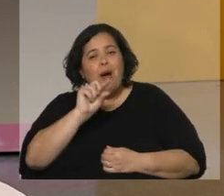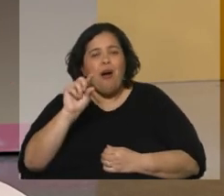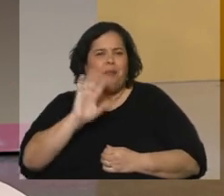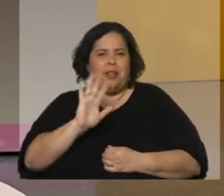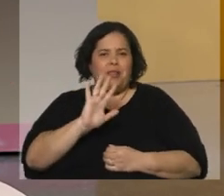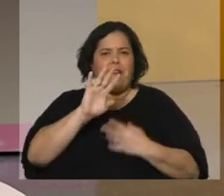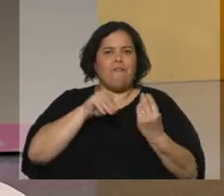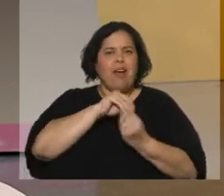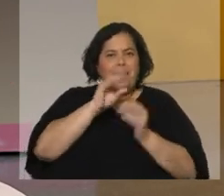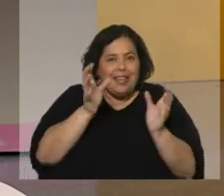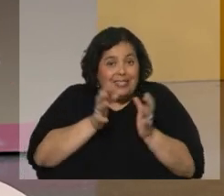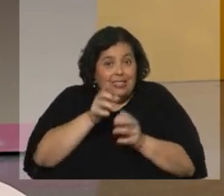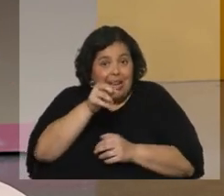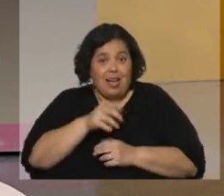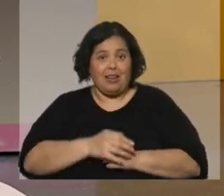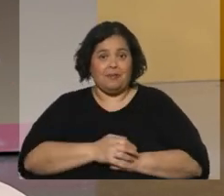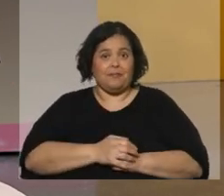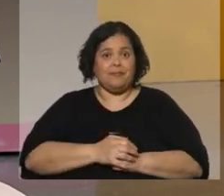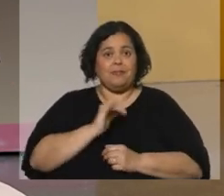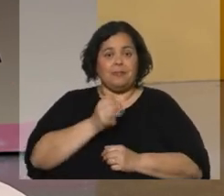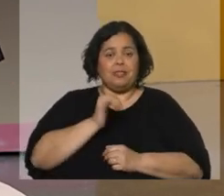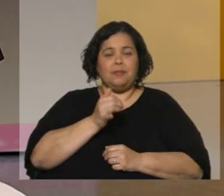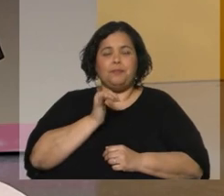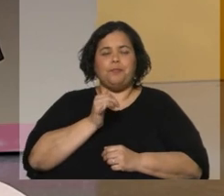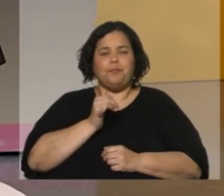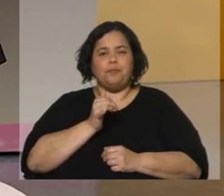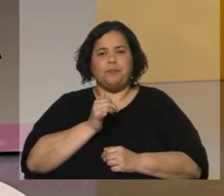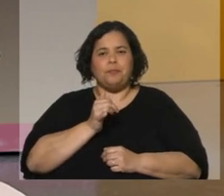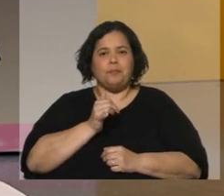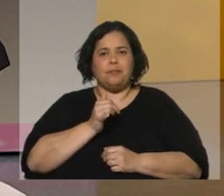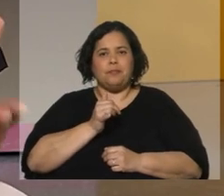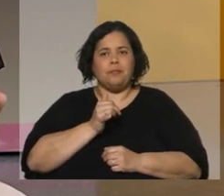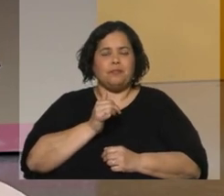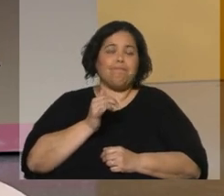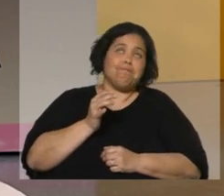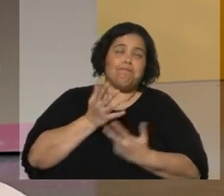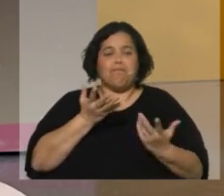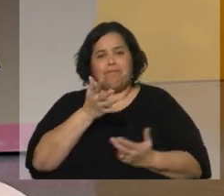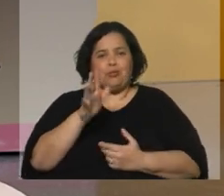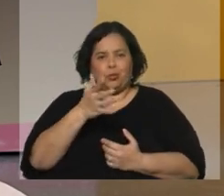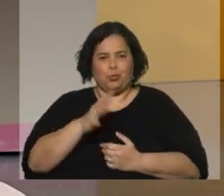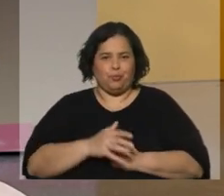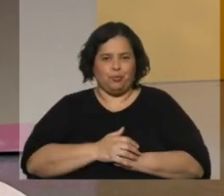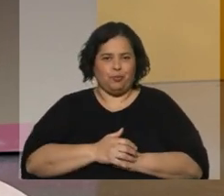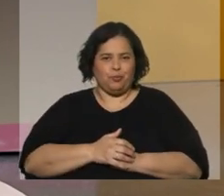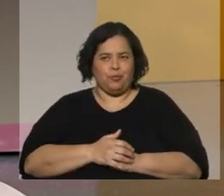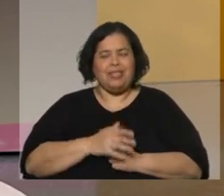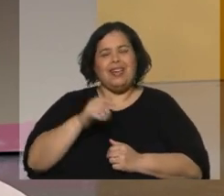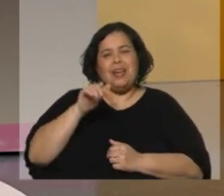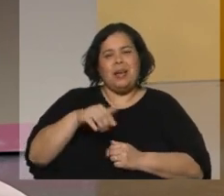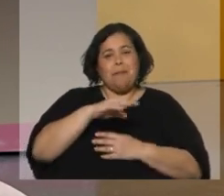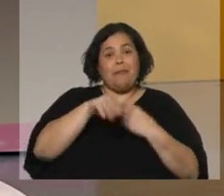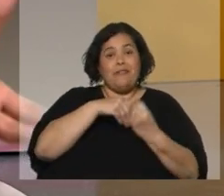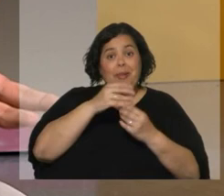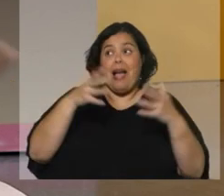familia Bueno sí sí no a ver era familia grande